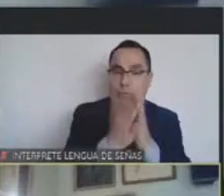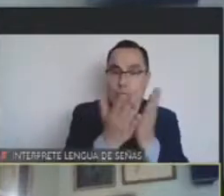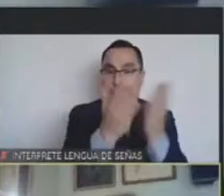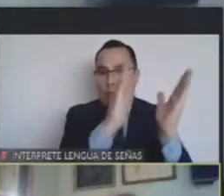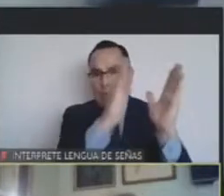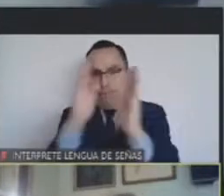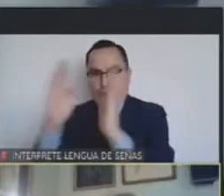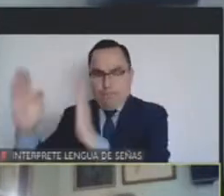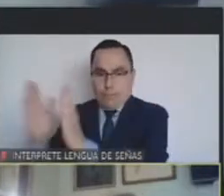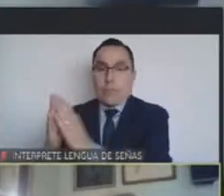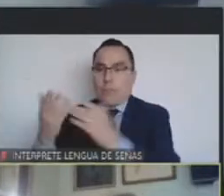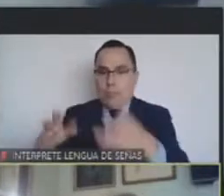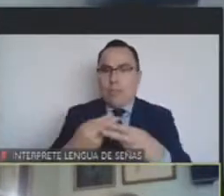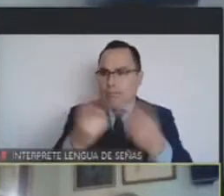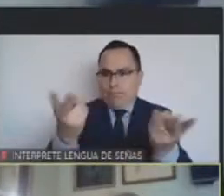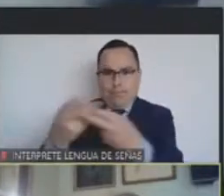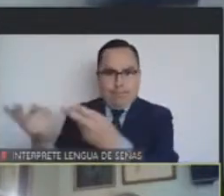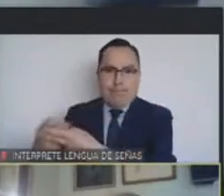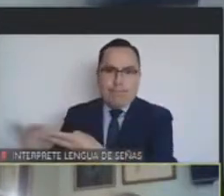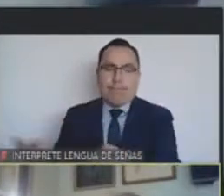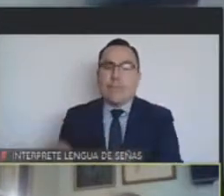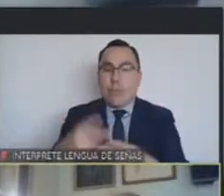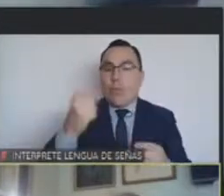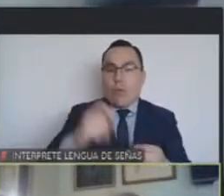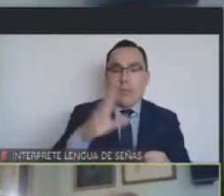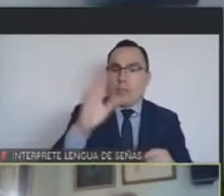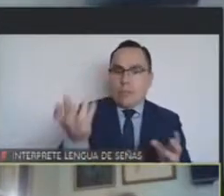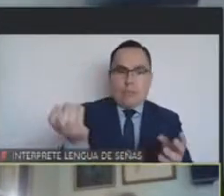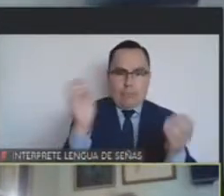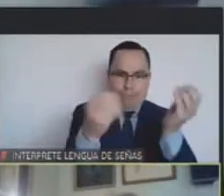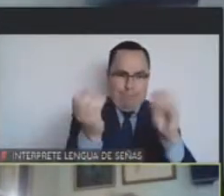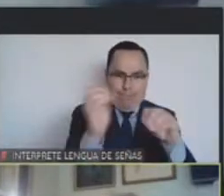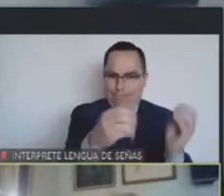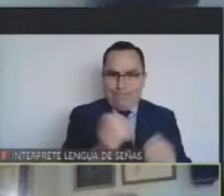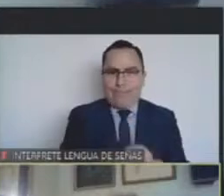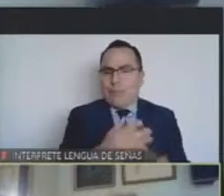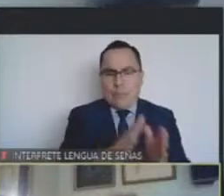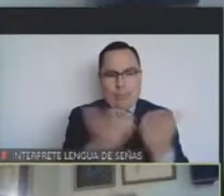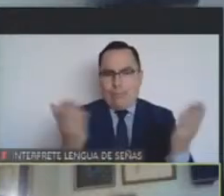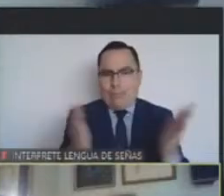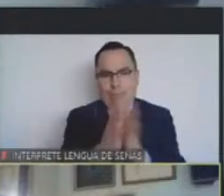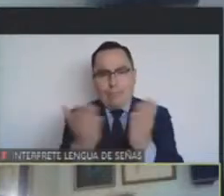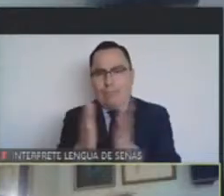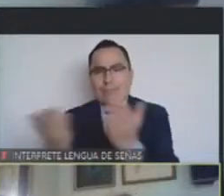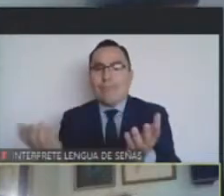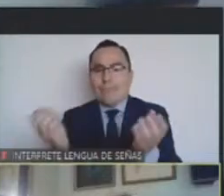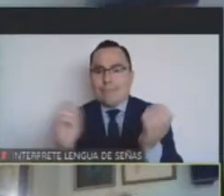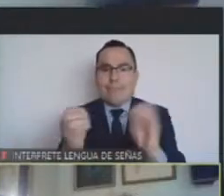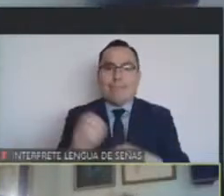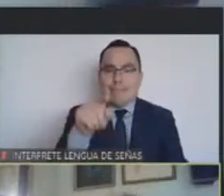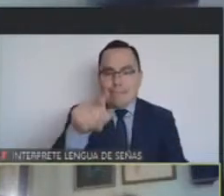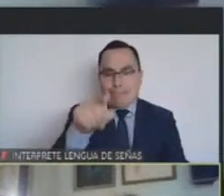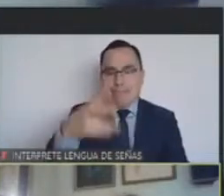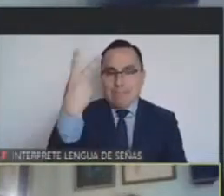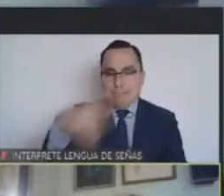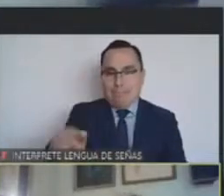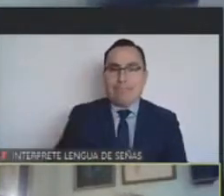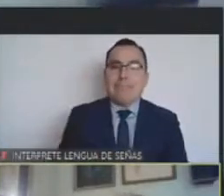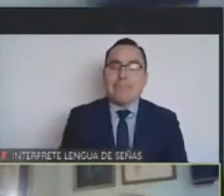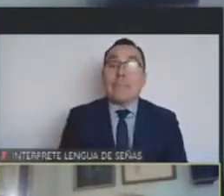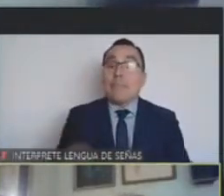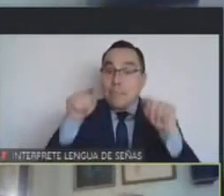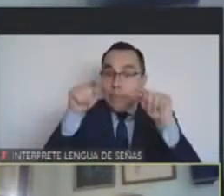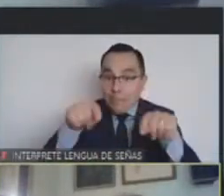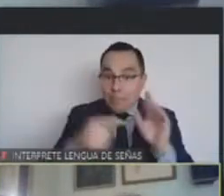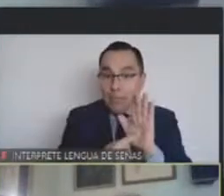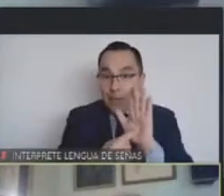autoría y más de 50 artículos en revistas académicas especializadas. Dejo con ustedes